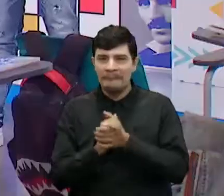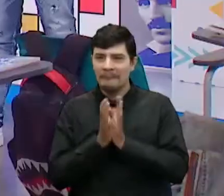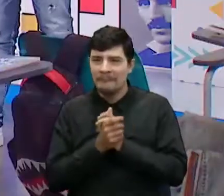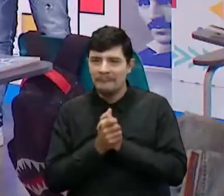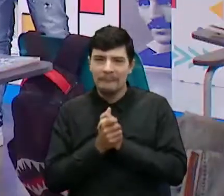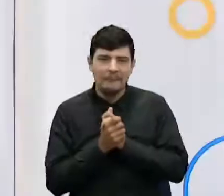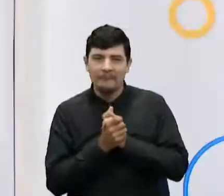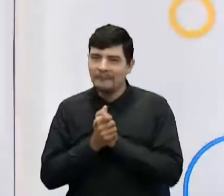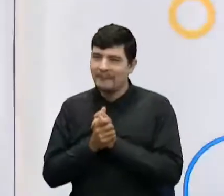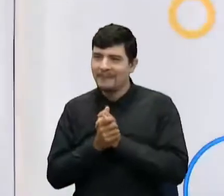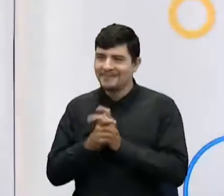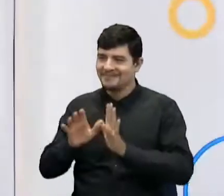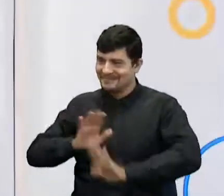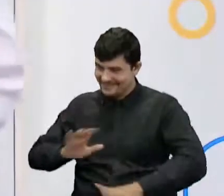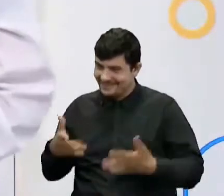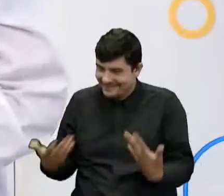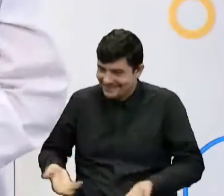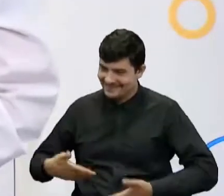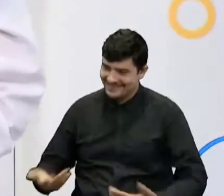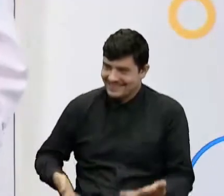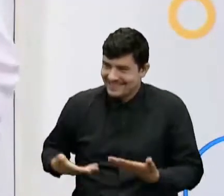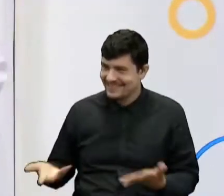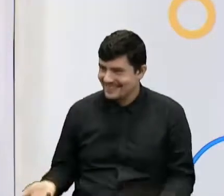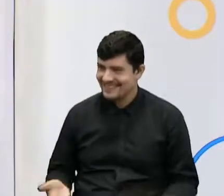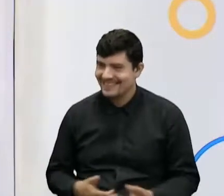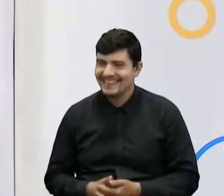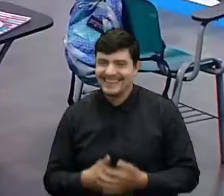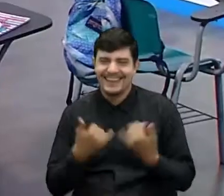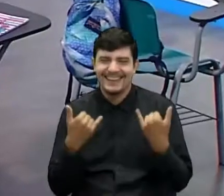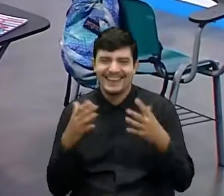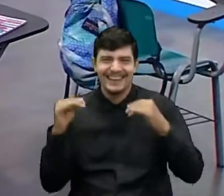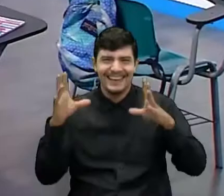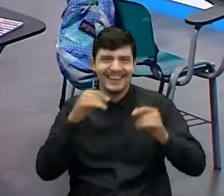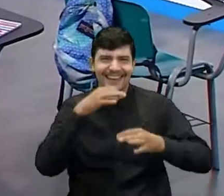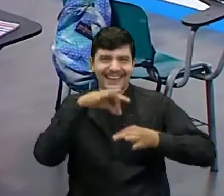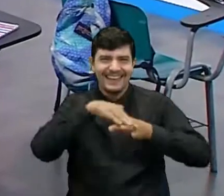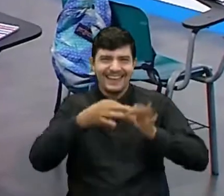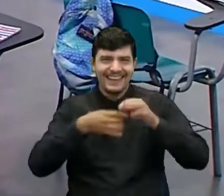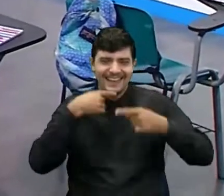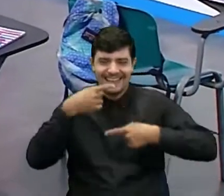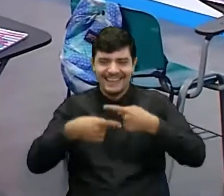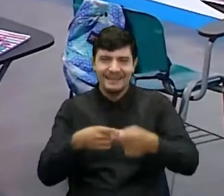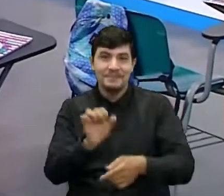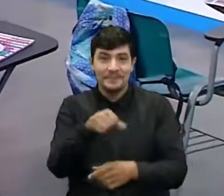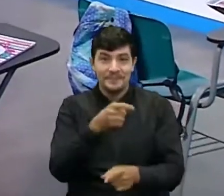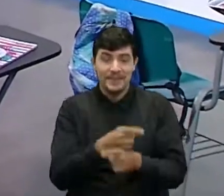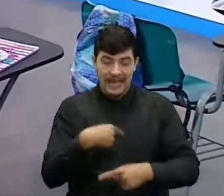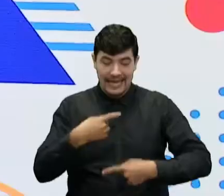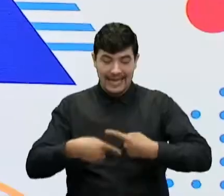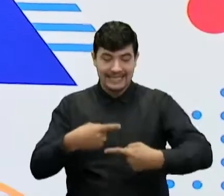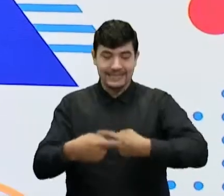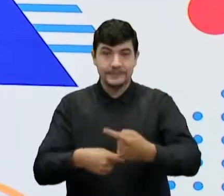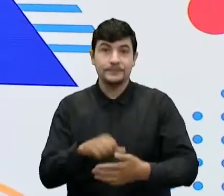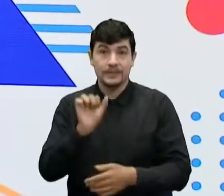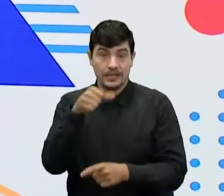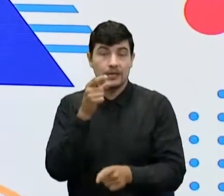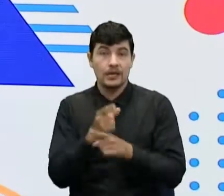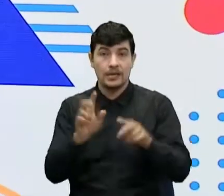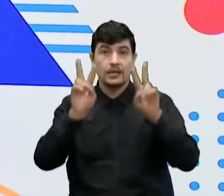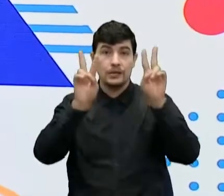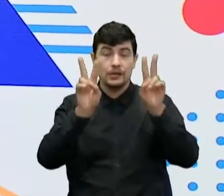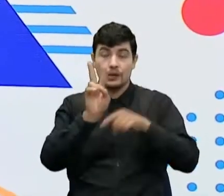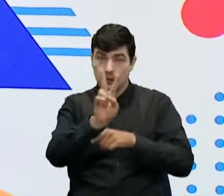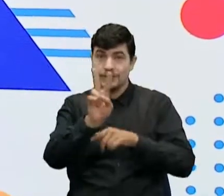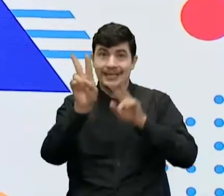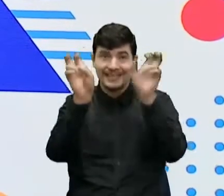Listo Hablemos de los genes Entonces Mr. Frank Bueno Resulta que Podemos hablar De dos cositas Muy importantes